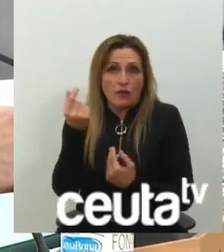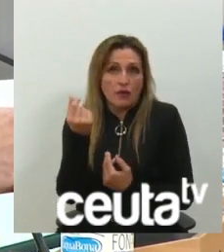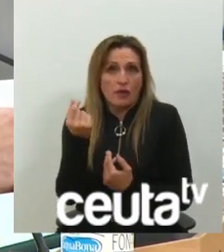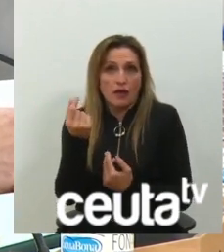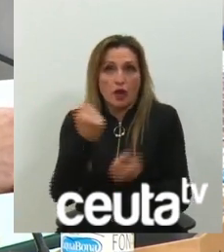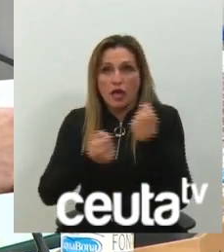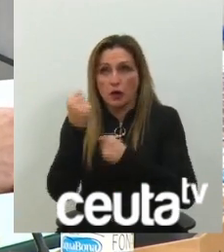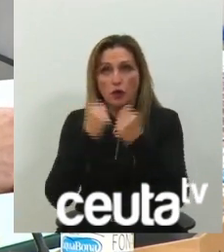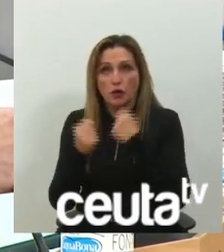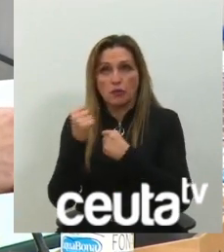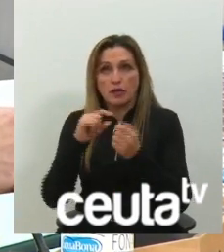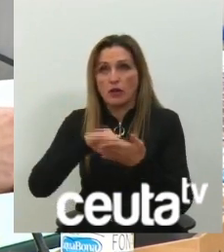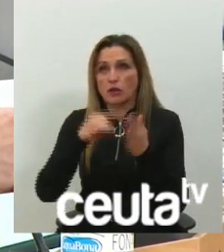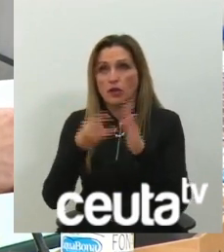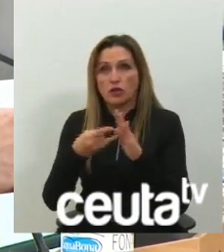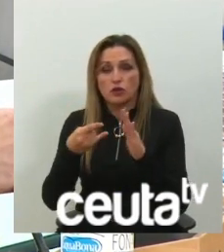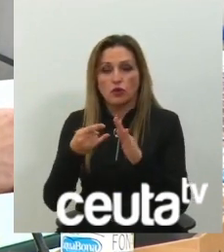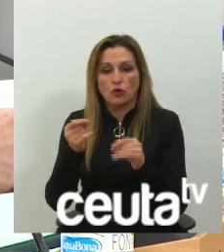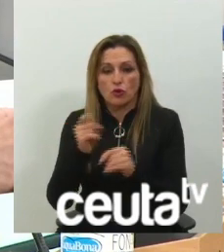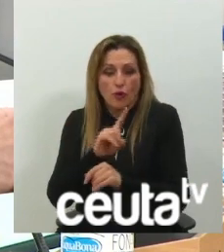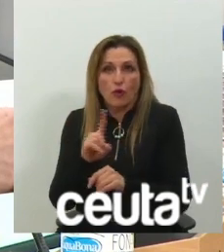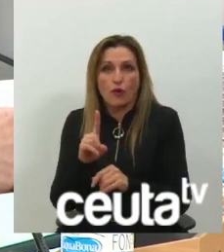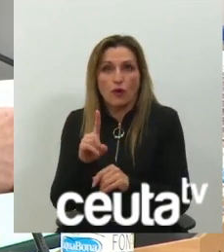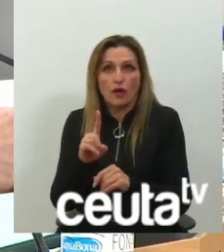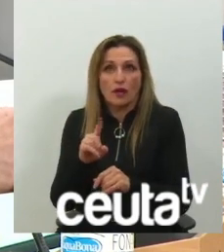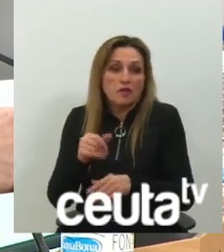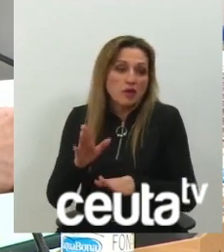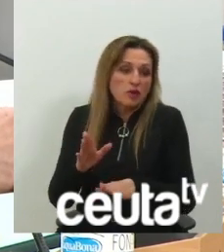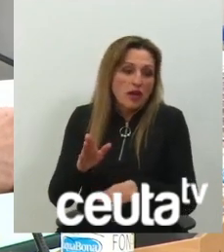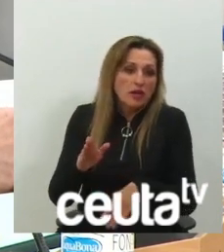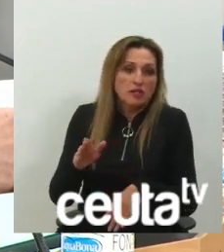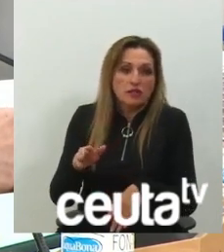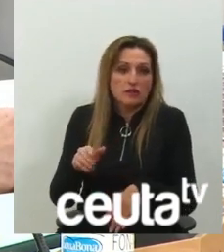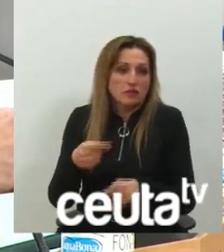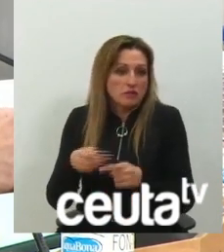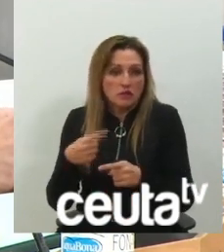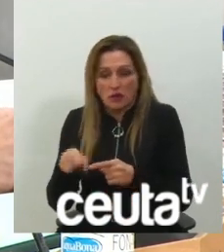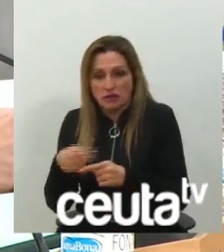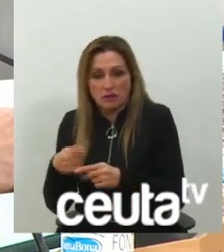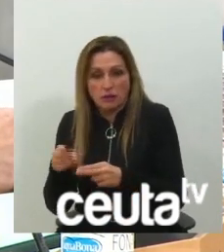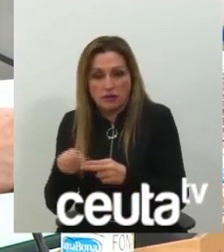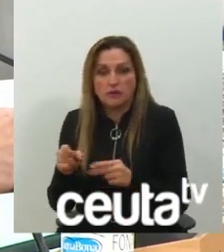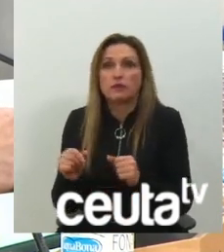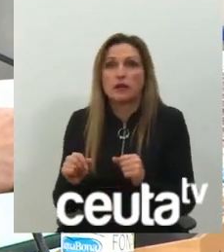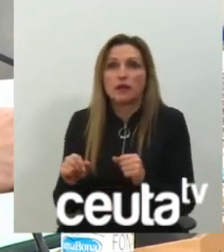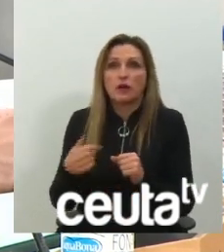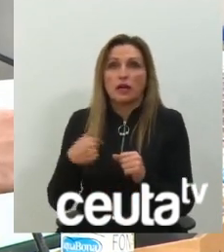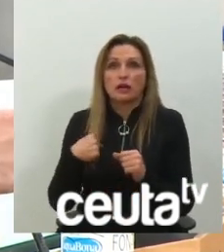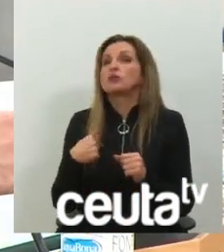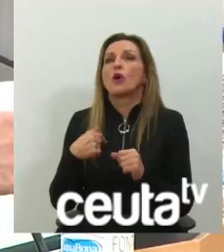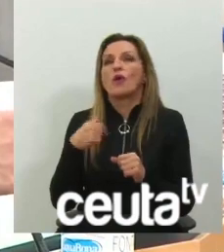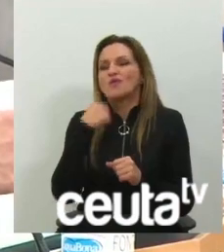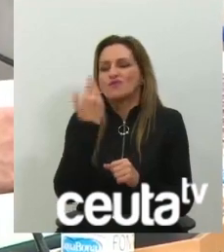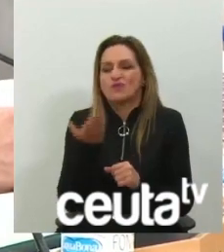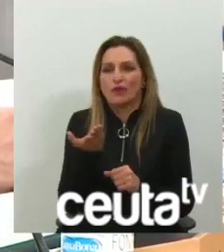una con una solución y es eso es puro populismo no pudo con el ismo otras cosas más feas o mal aunque usted les parecen muy feas son